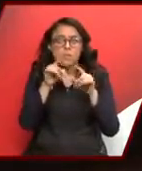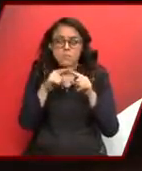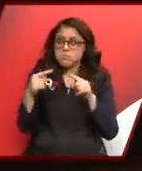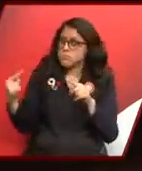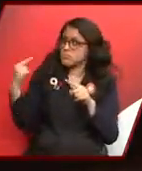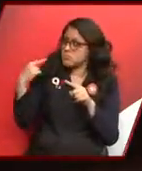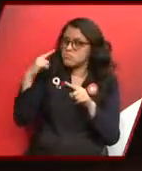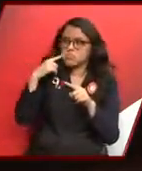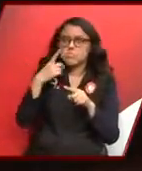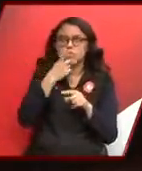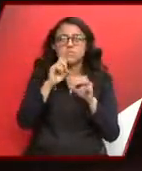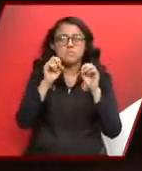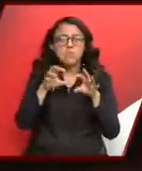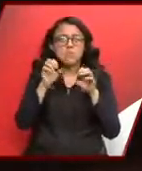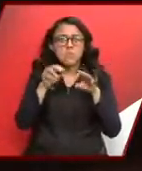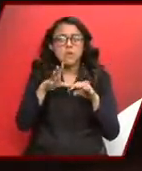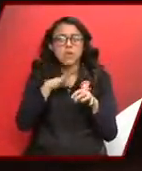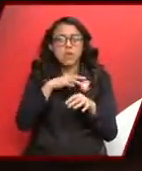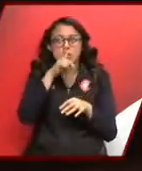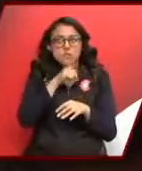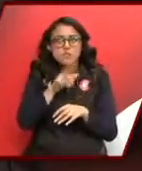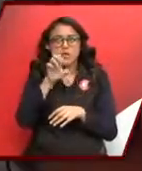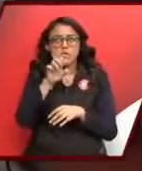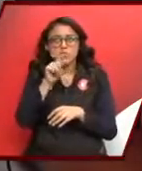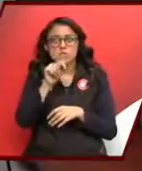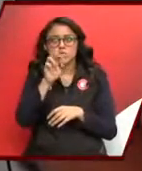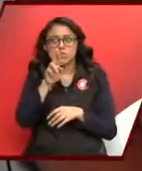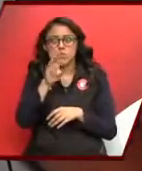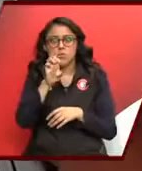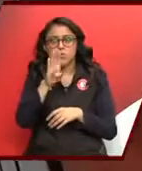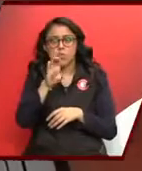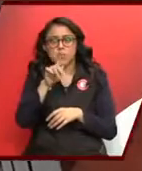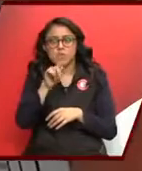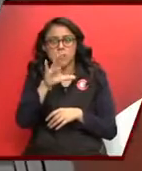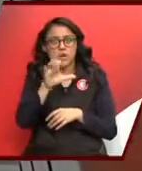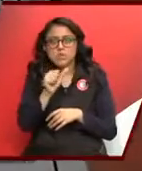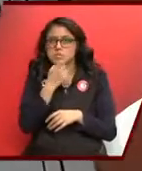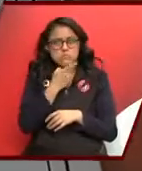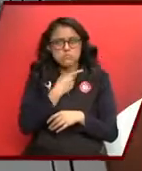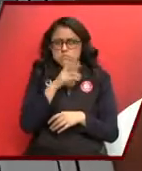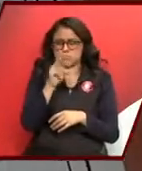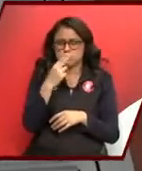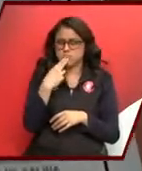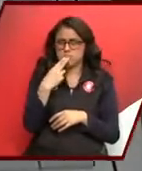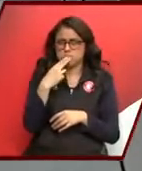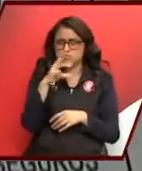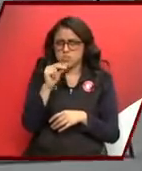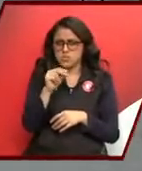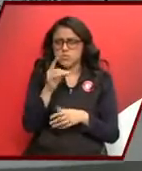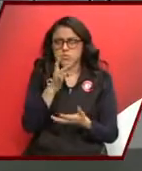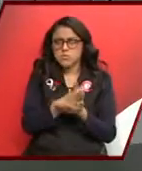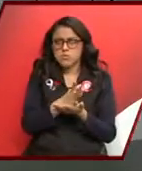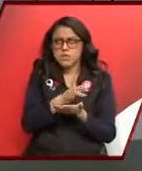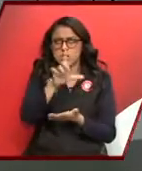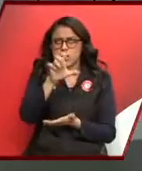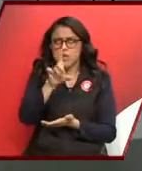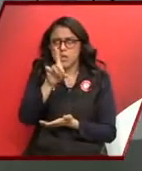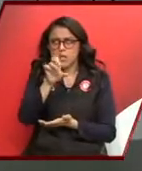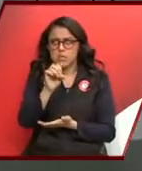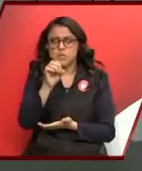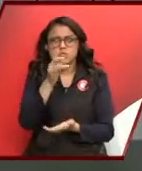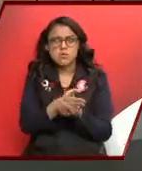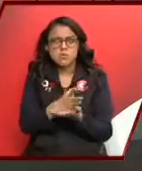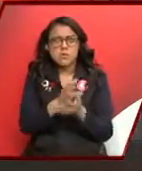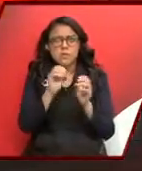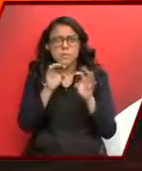que ellos la canalizaron como luces estrobóticas, lo cual le comenté que no eran ese tipo de luces, que eran LEDs y que nomás